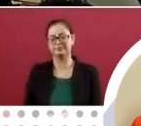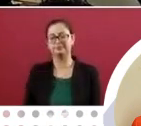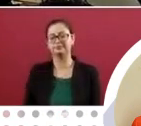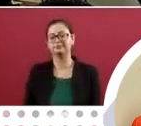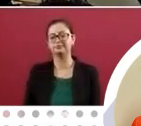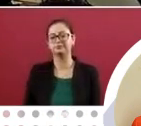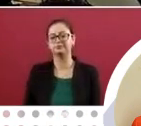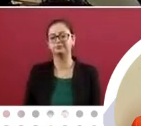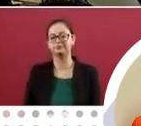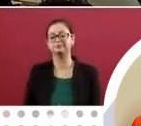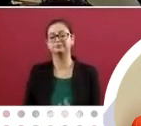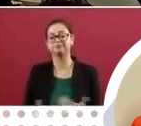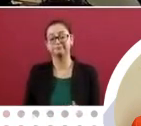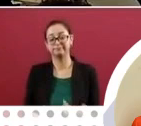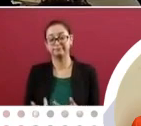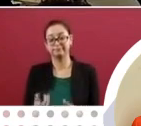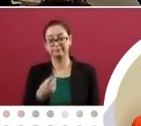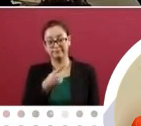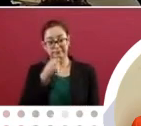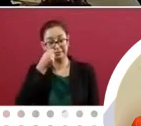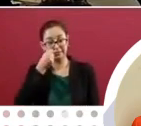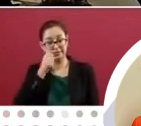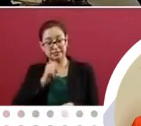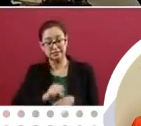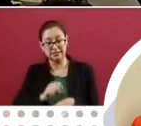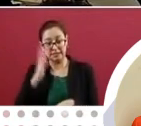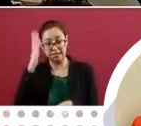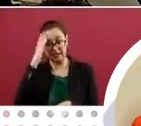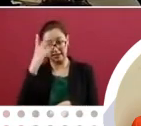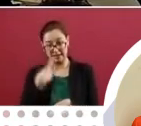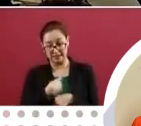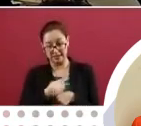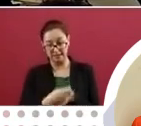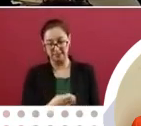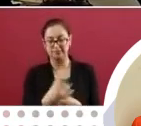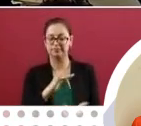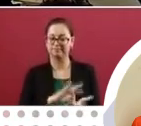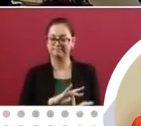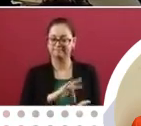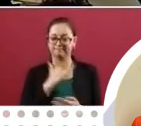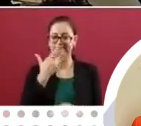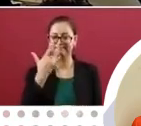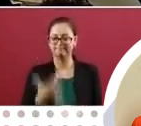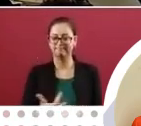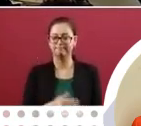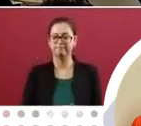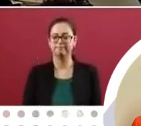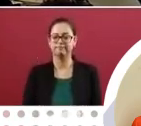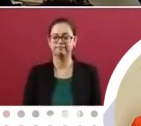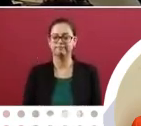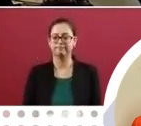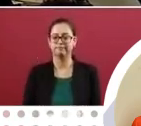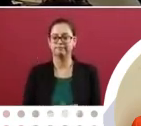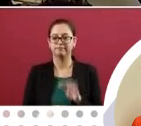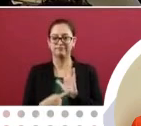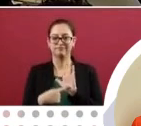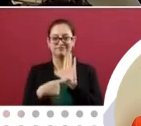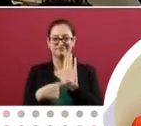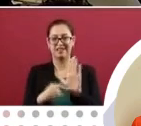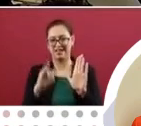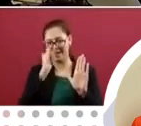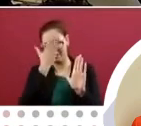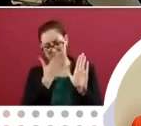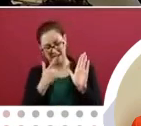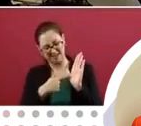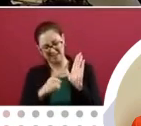de producción, digamos, ya se verá, digamos, otro retraso, por supuesto,